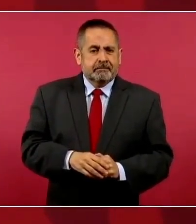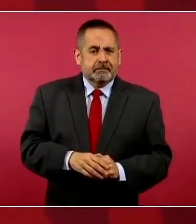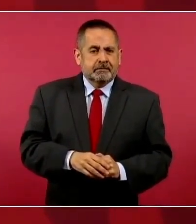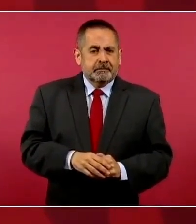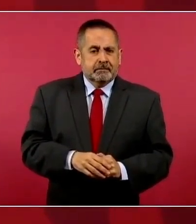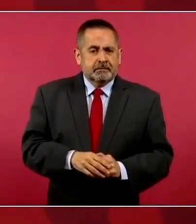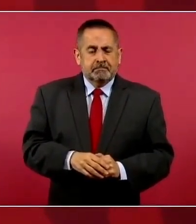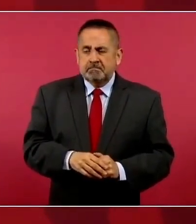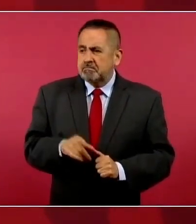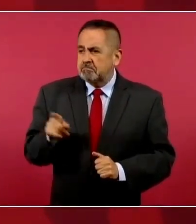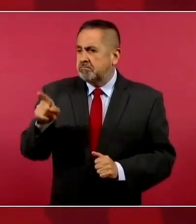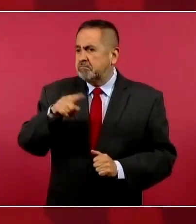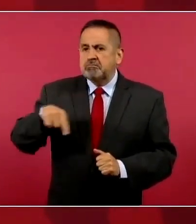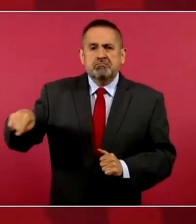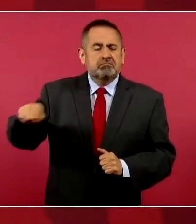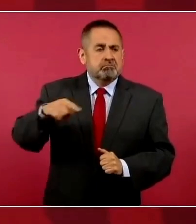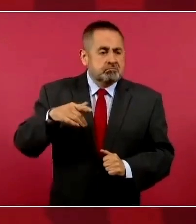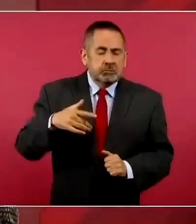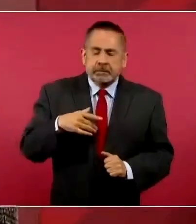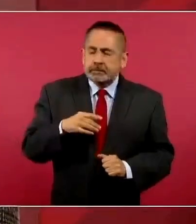lo sensible,